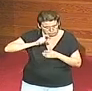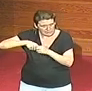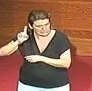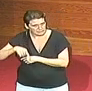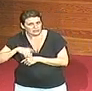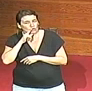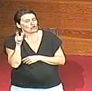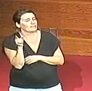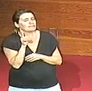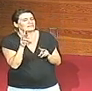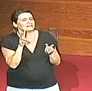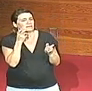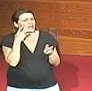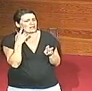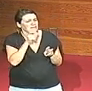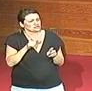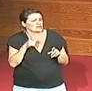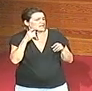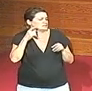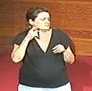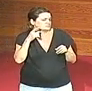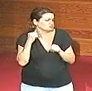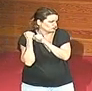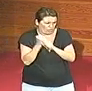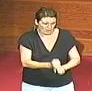me refería a una persona que lleva toda la vida de periodista con una trayectoria